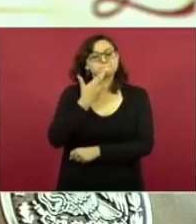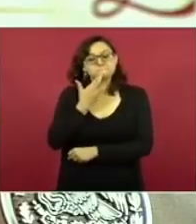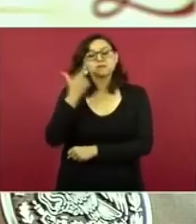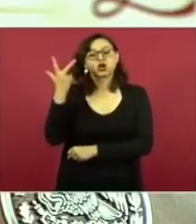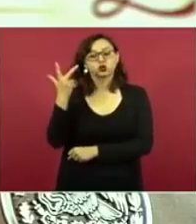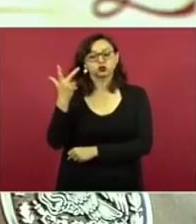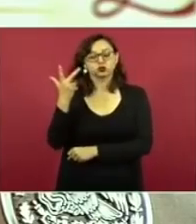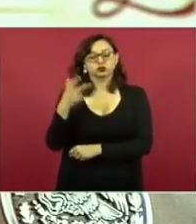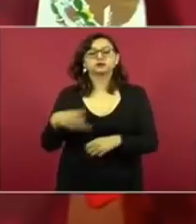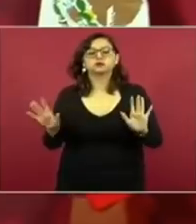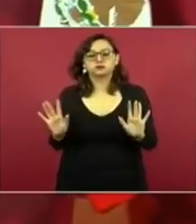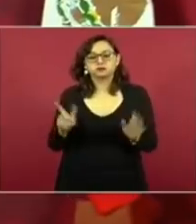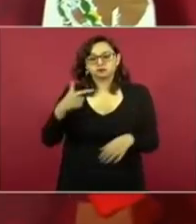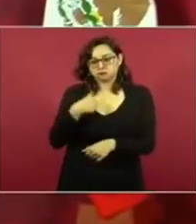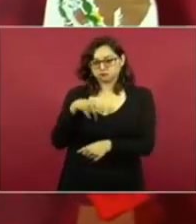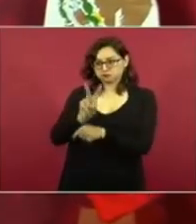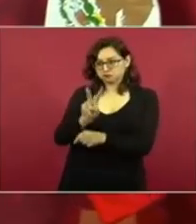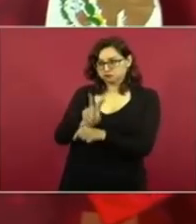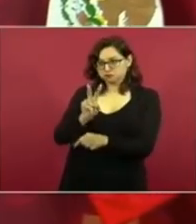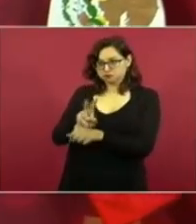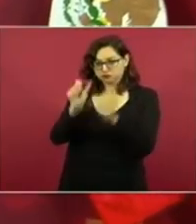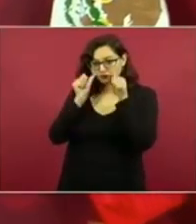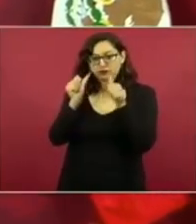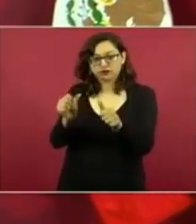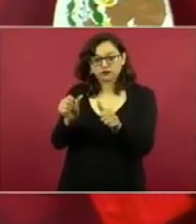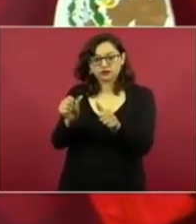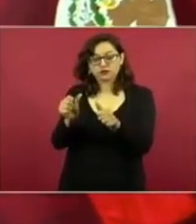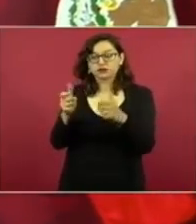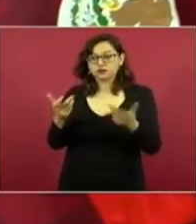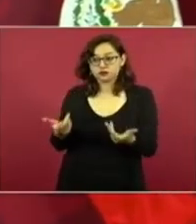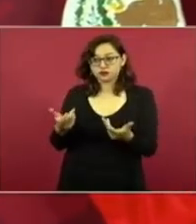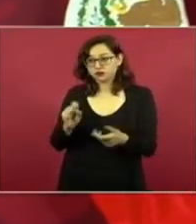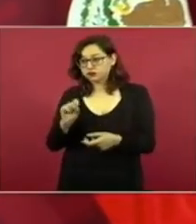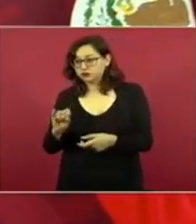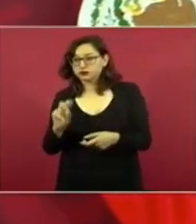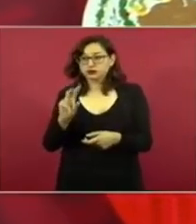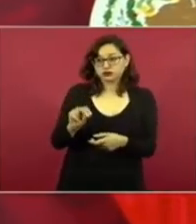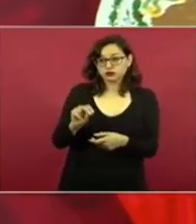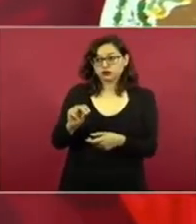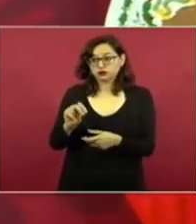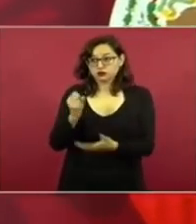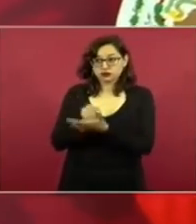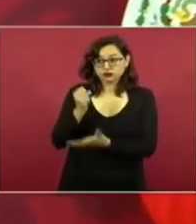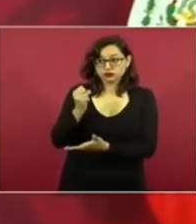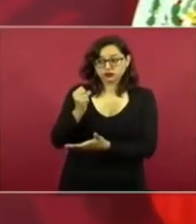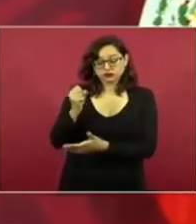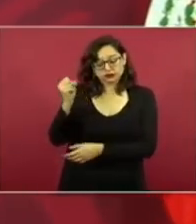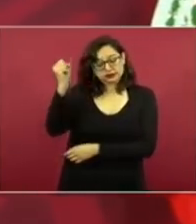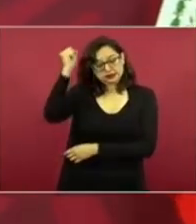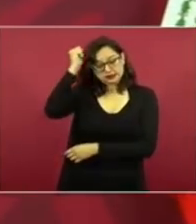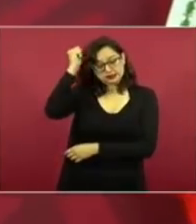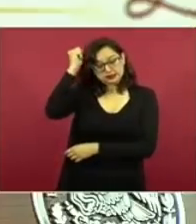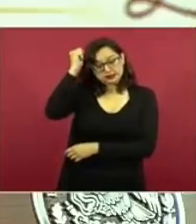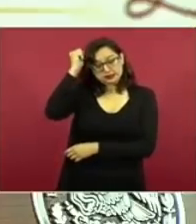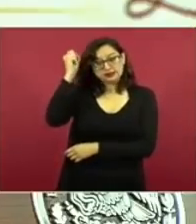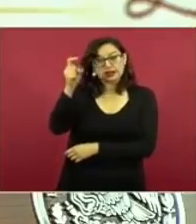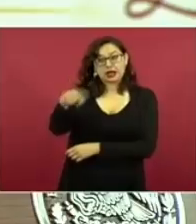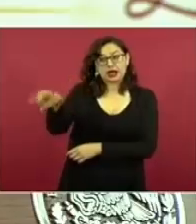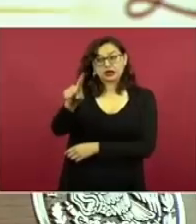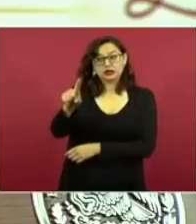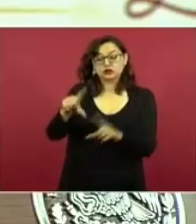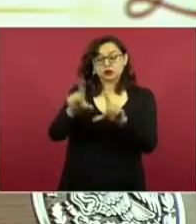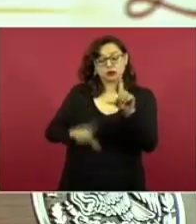Pero voy a estar pendiente, porque al día siguiente, si se cometiera esa traición,